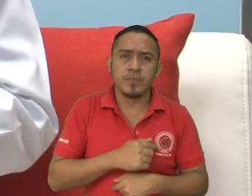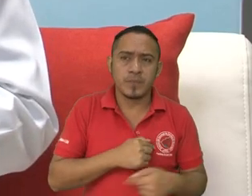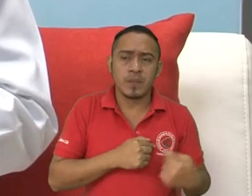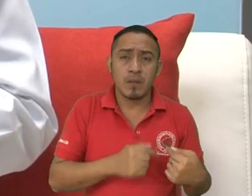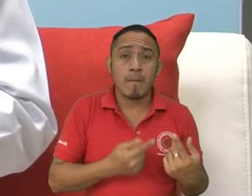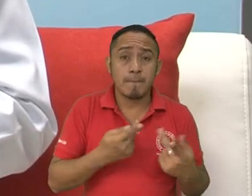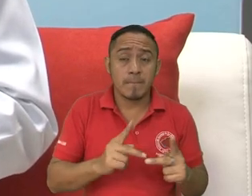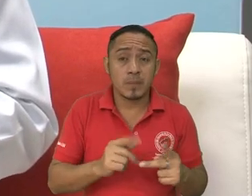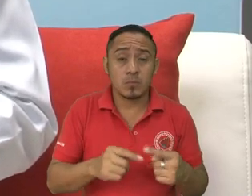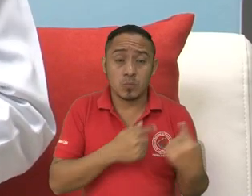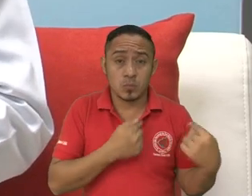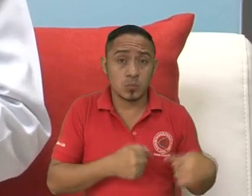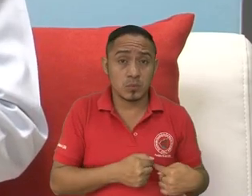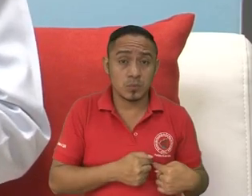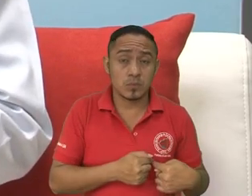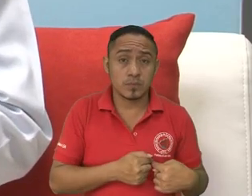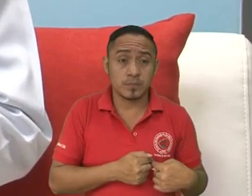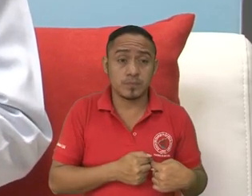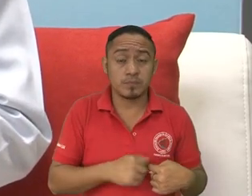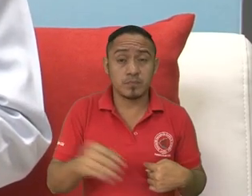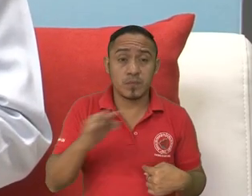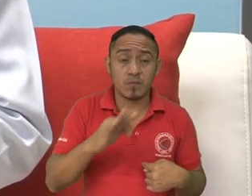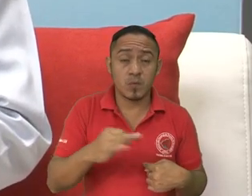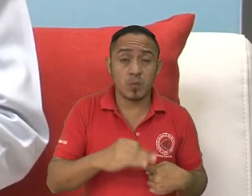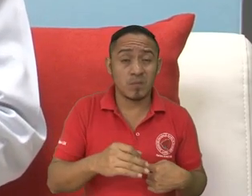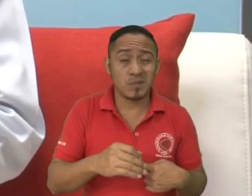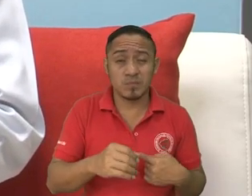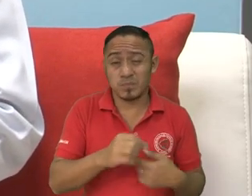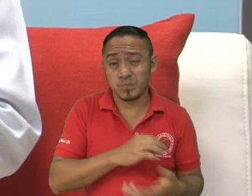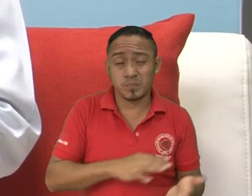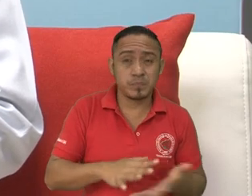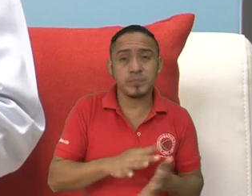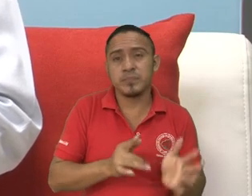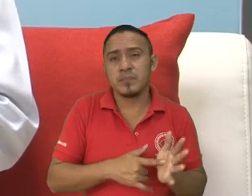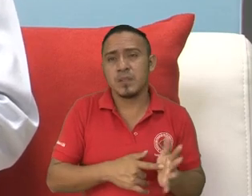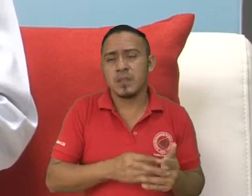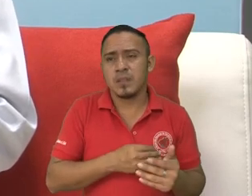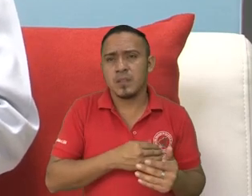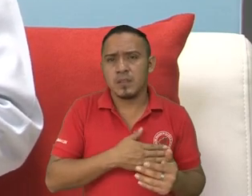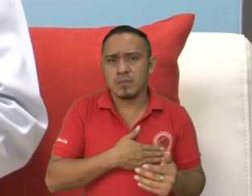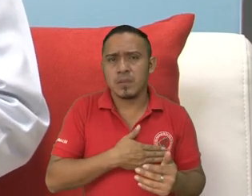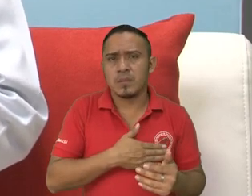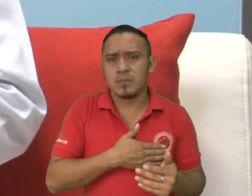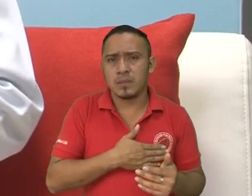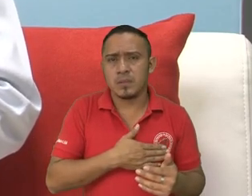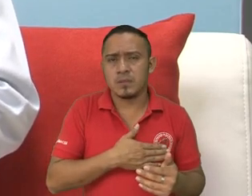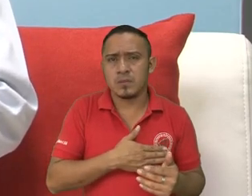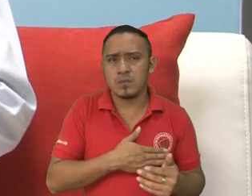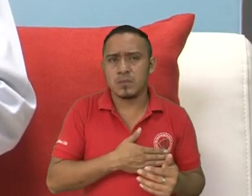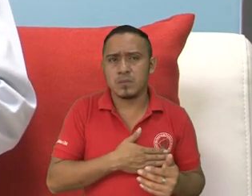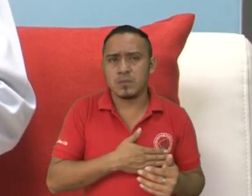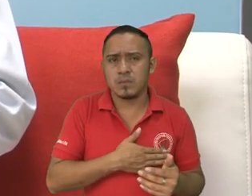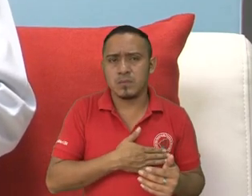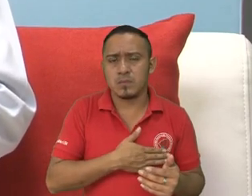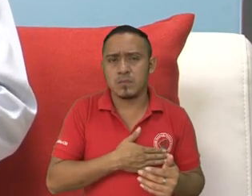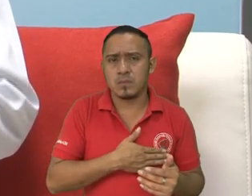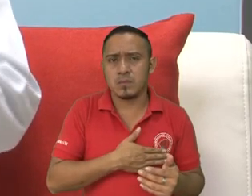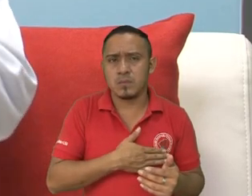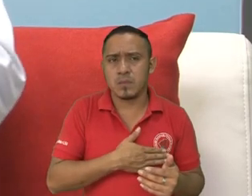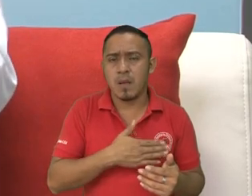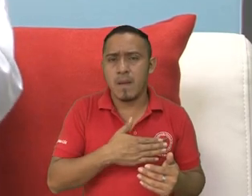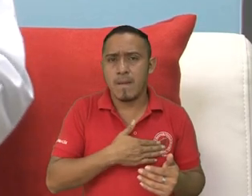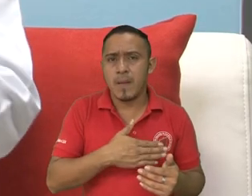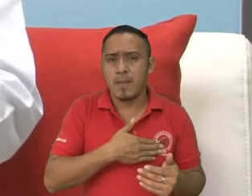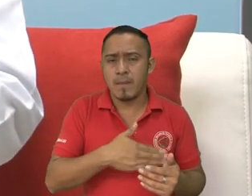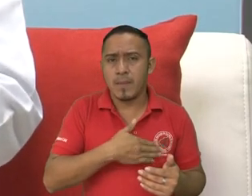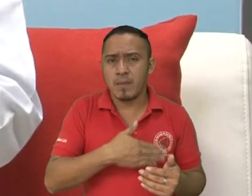si el corazón está de una manera desorganizada, por ejemplo, despacio, hace una pausa que no es común, y